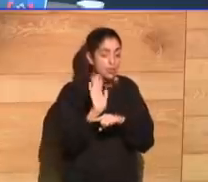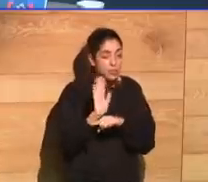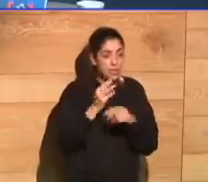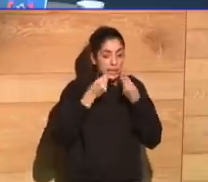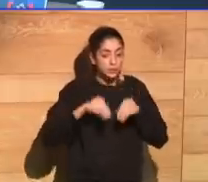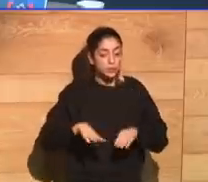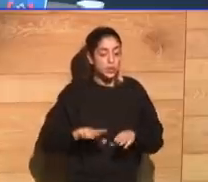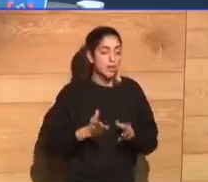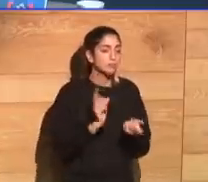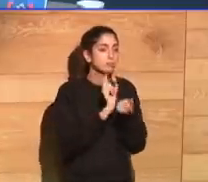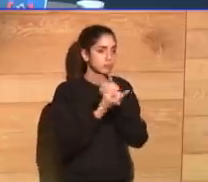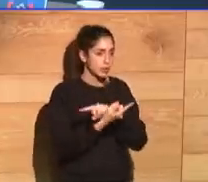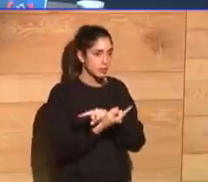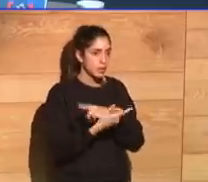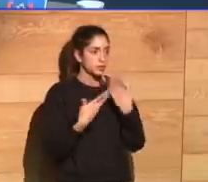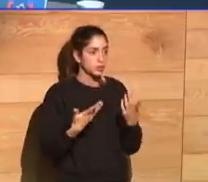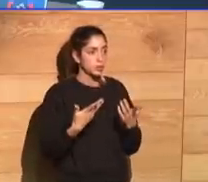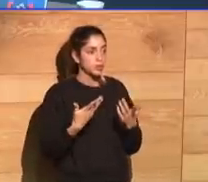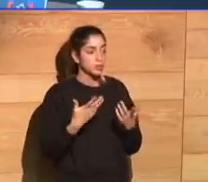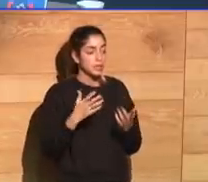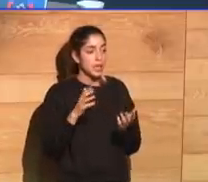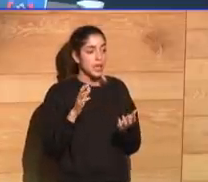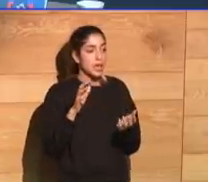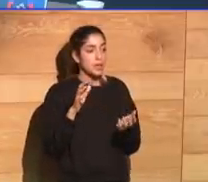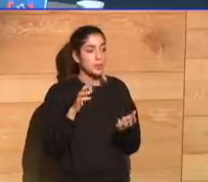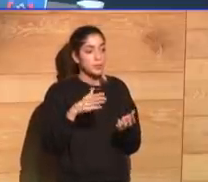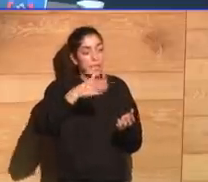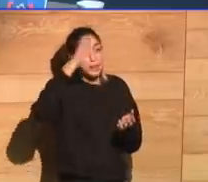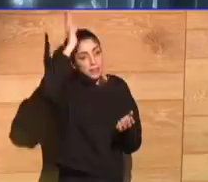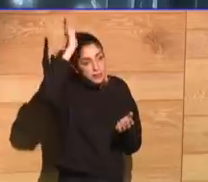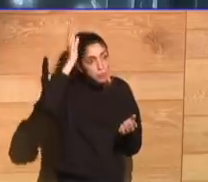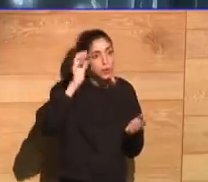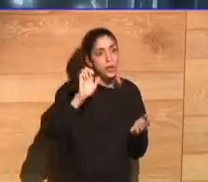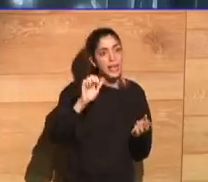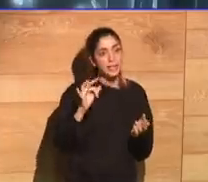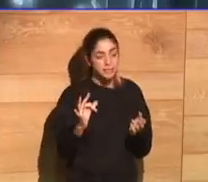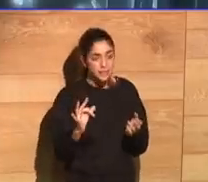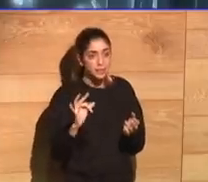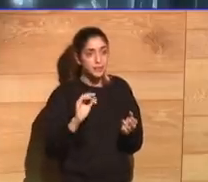cimas enormes. En 4 años, Tiburón, E.T., Encuentros en la tercera E.T. fase.